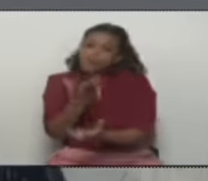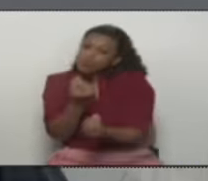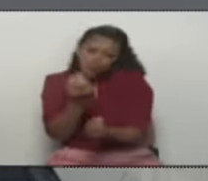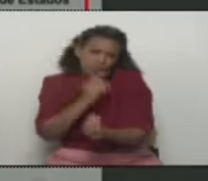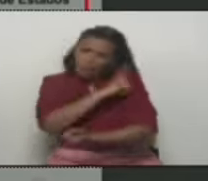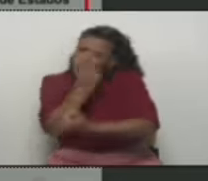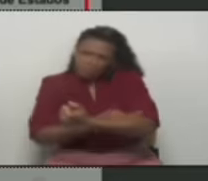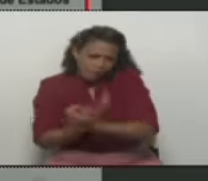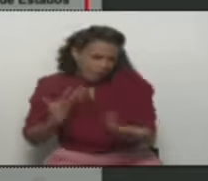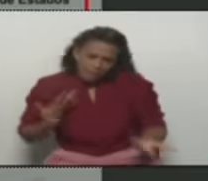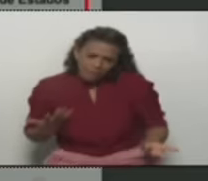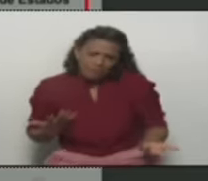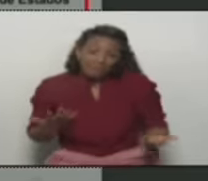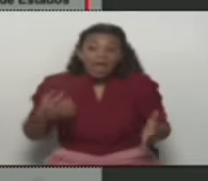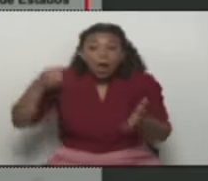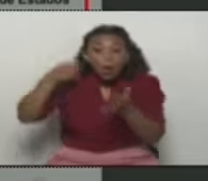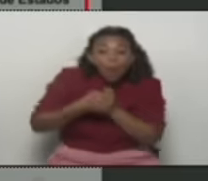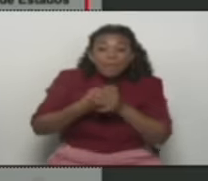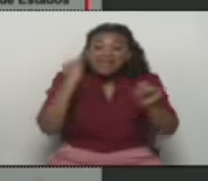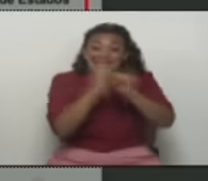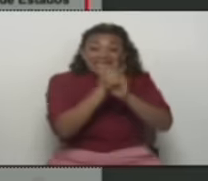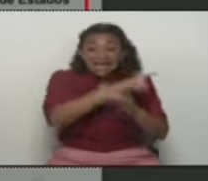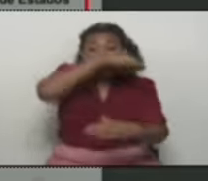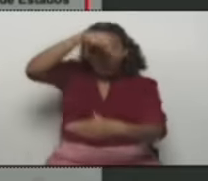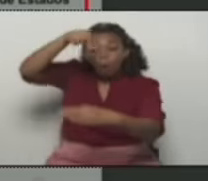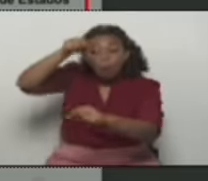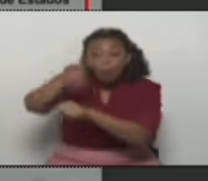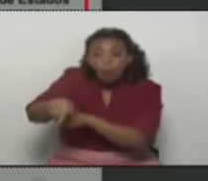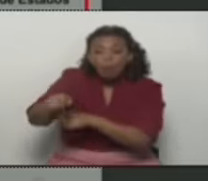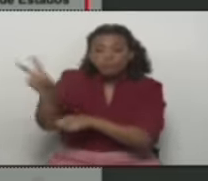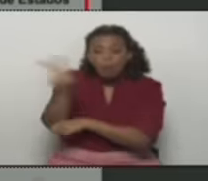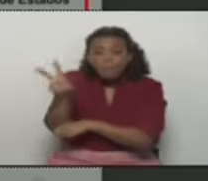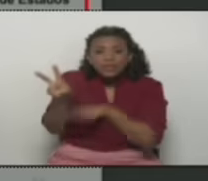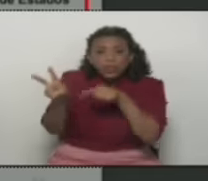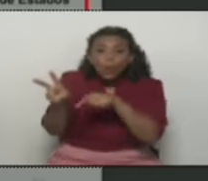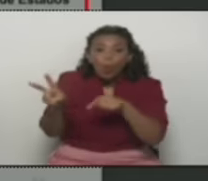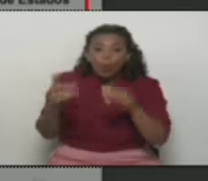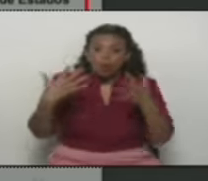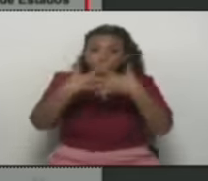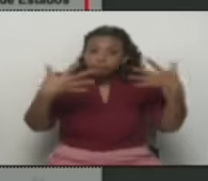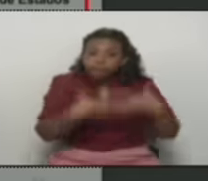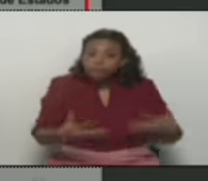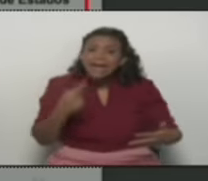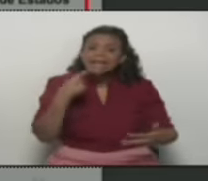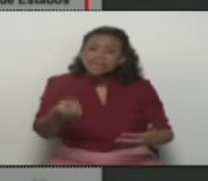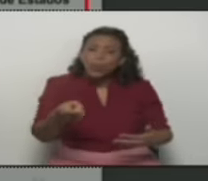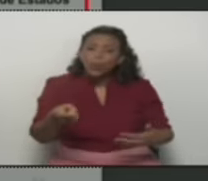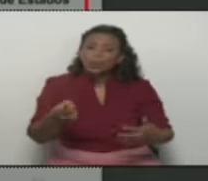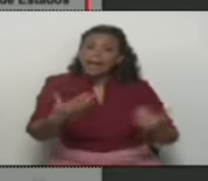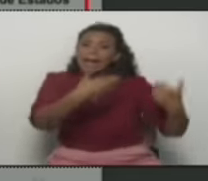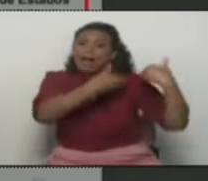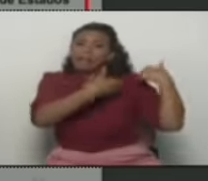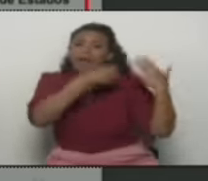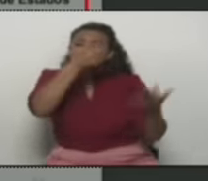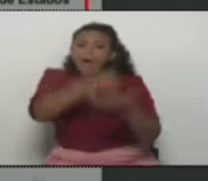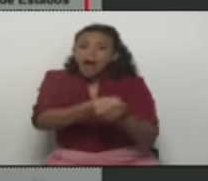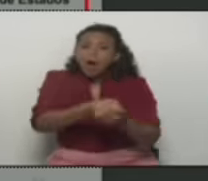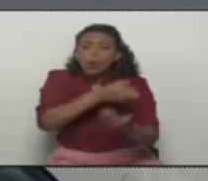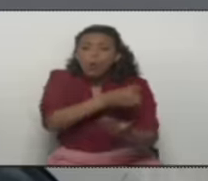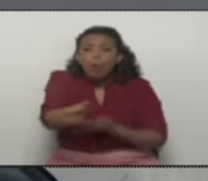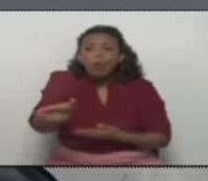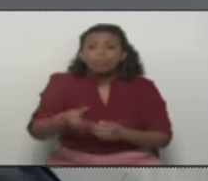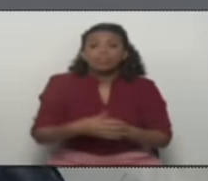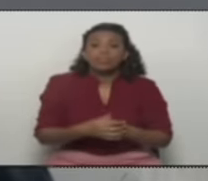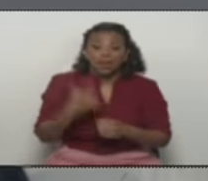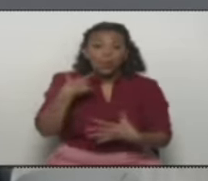equilibrarlo. Un ejemplo, el golpe cibernético. Ahí apareció un señor Astra, si quiere lo ponemos, que dice que él fue el encargado del golpe contra el CNE en Venezuela.